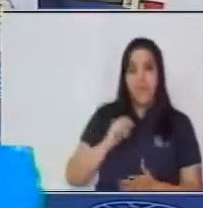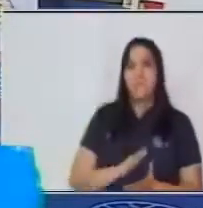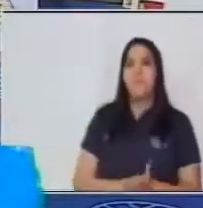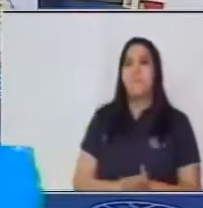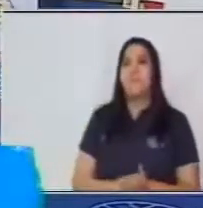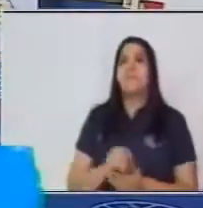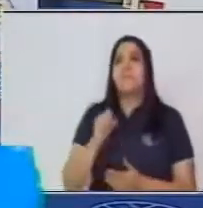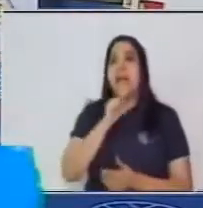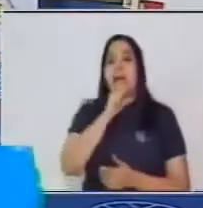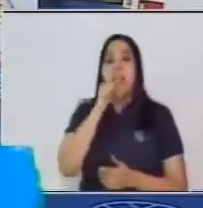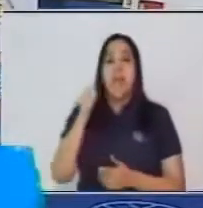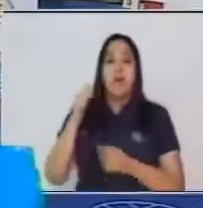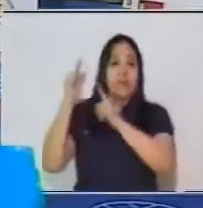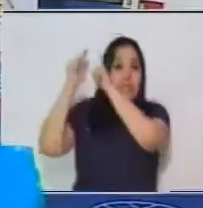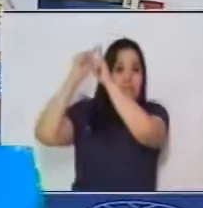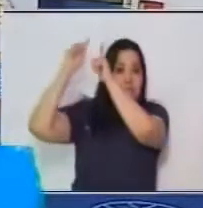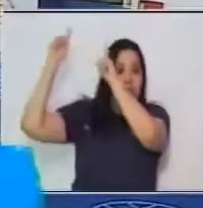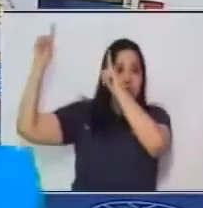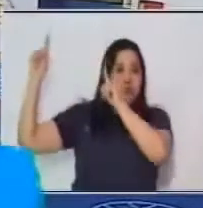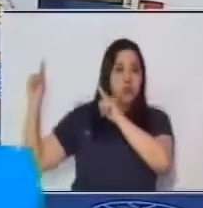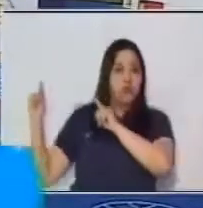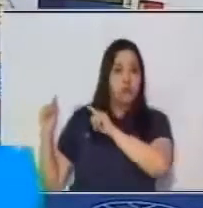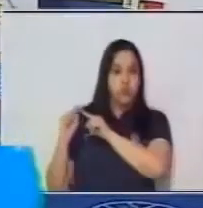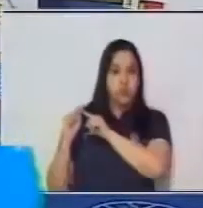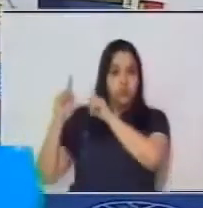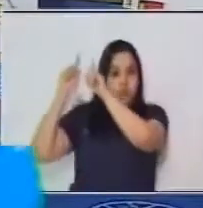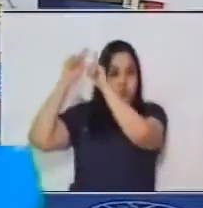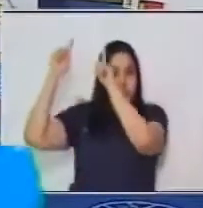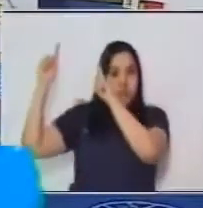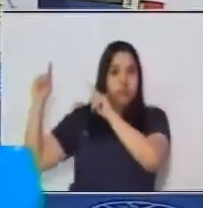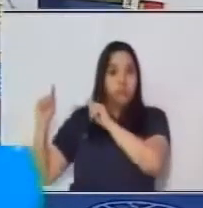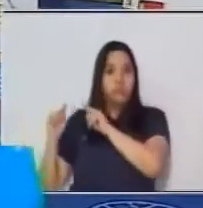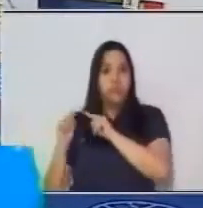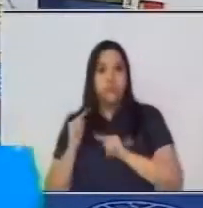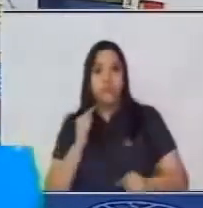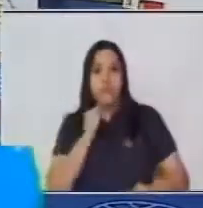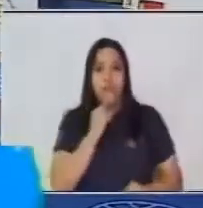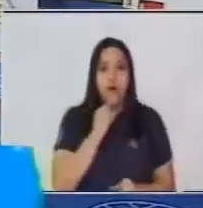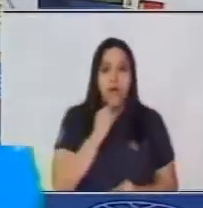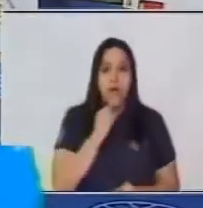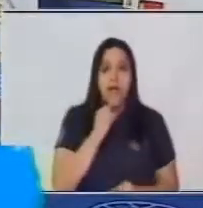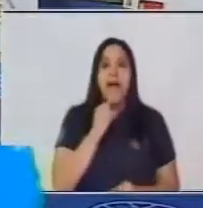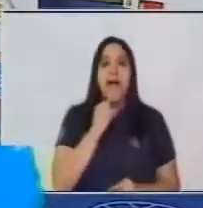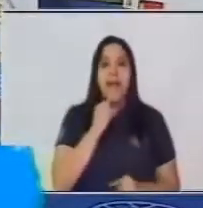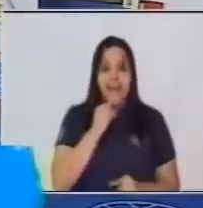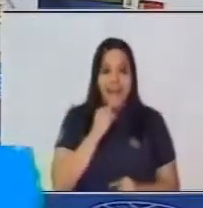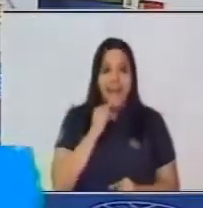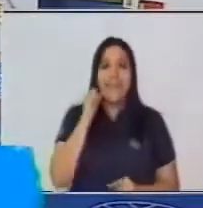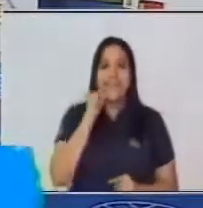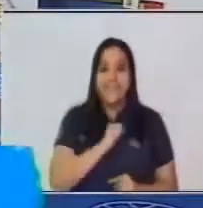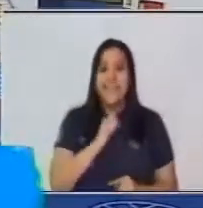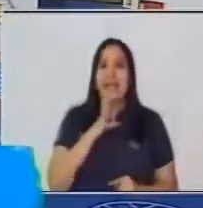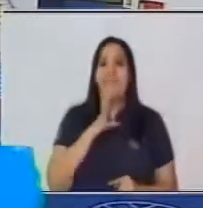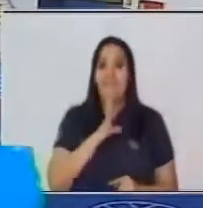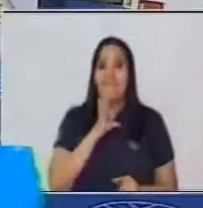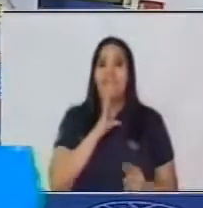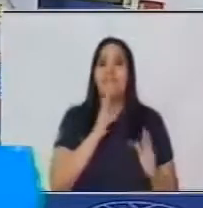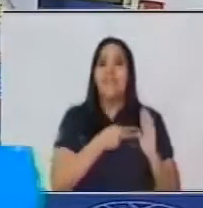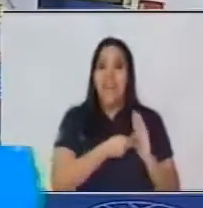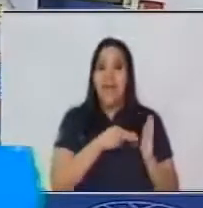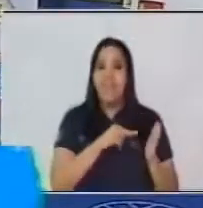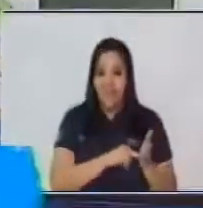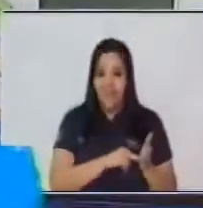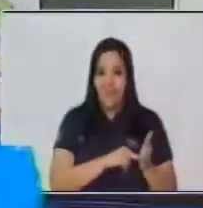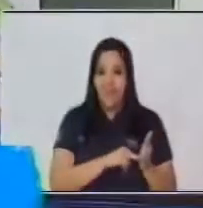es una línea completa y que sale directamente de la boca, ese ya es un diálogo. Cuando